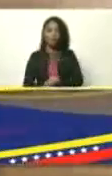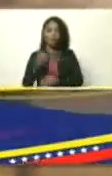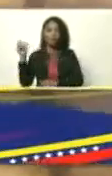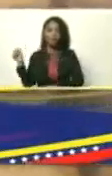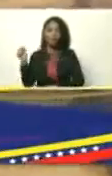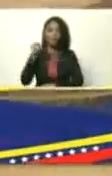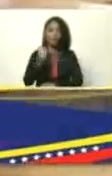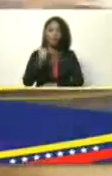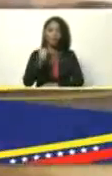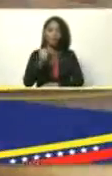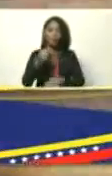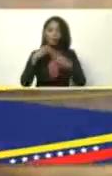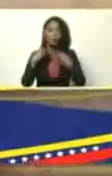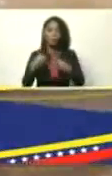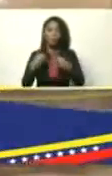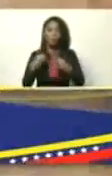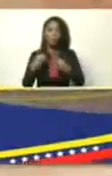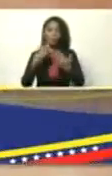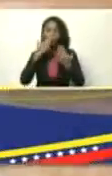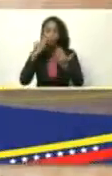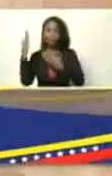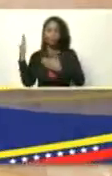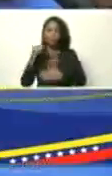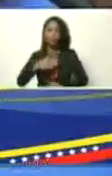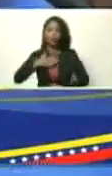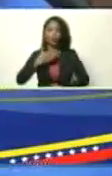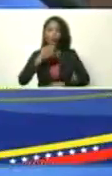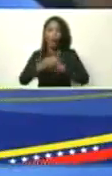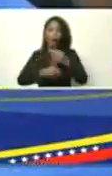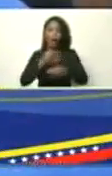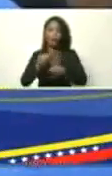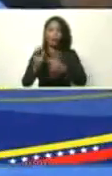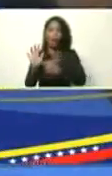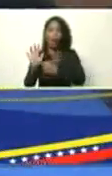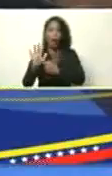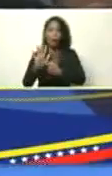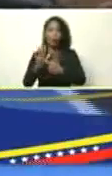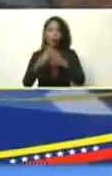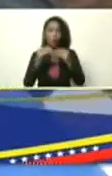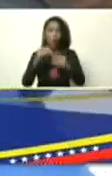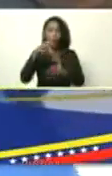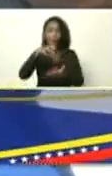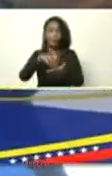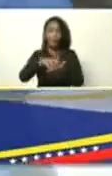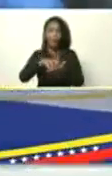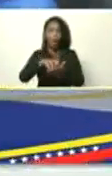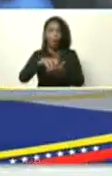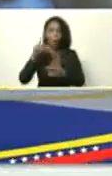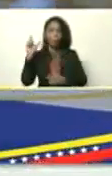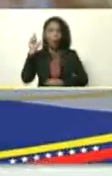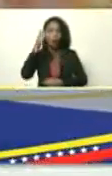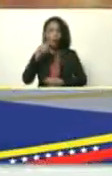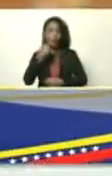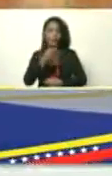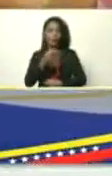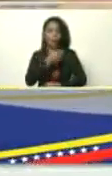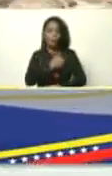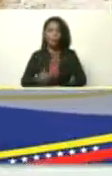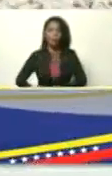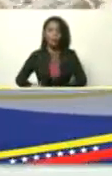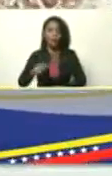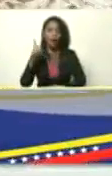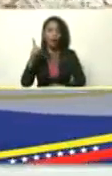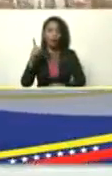su muestra para así poderla dar como ejemplo a todo el Estado Guárico. Decirle, presidente, que desde el Estado hemos creado